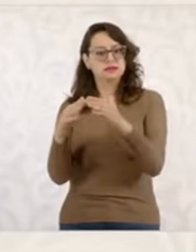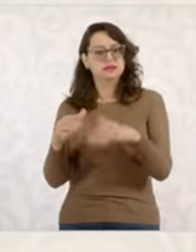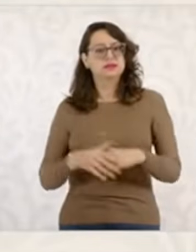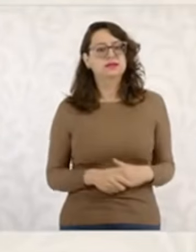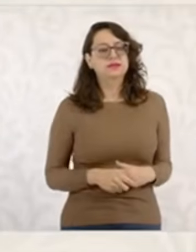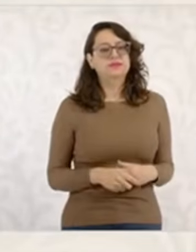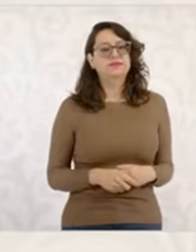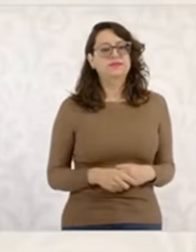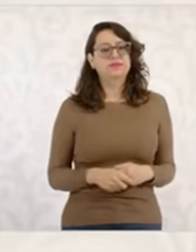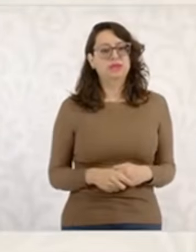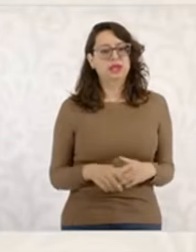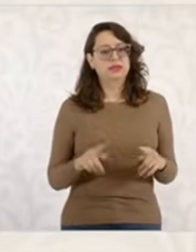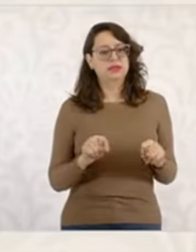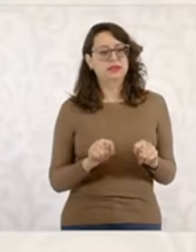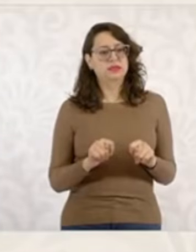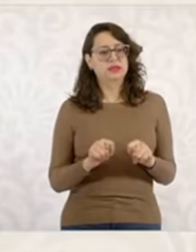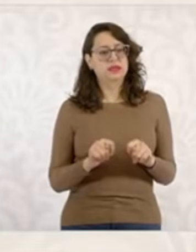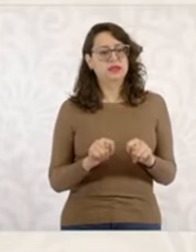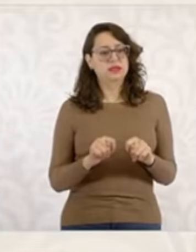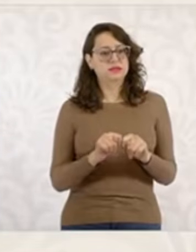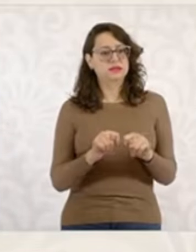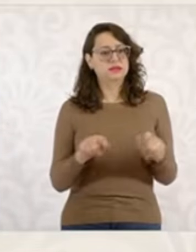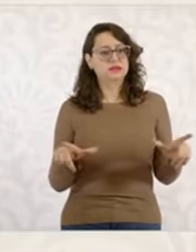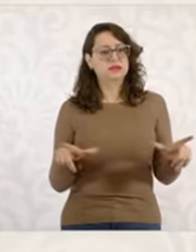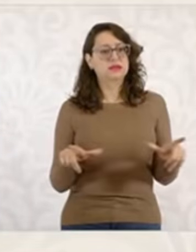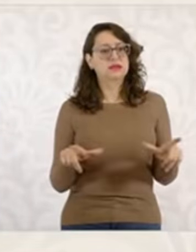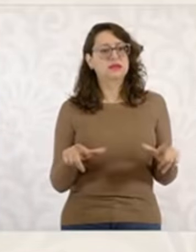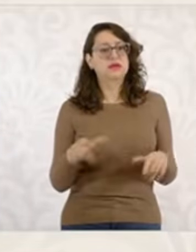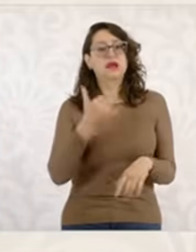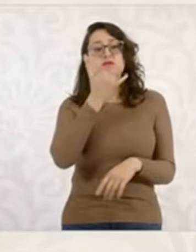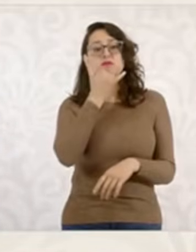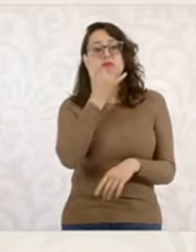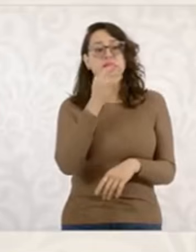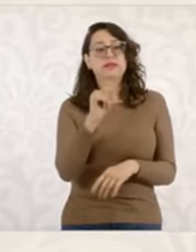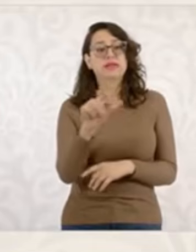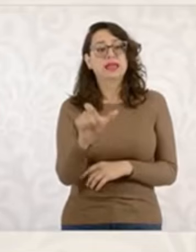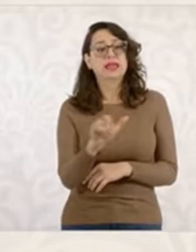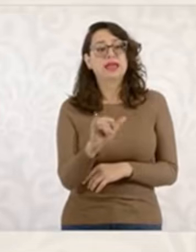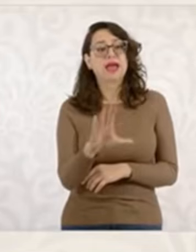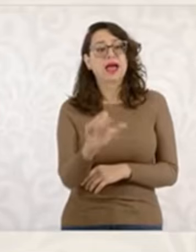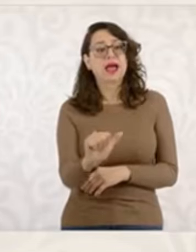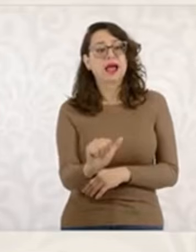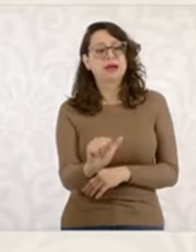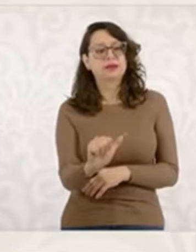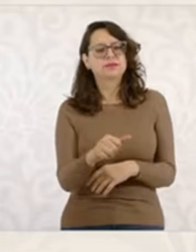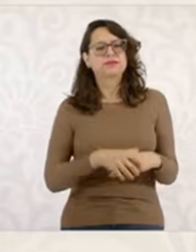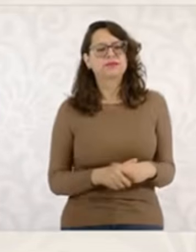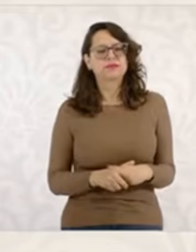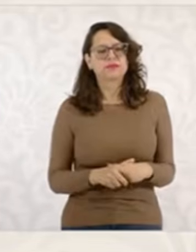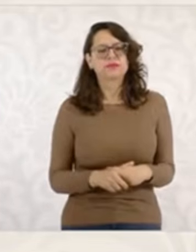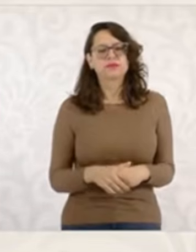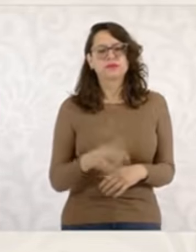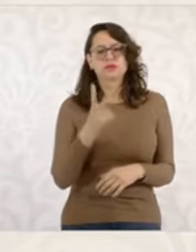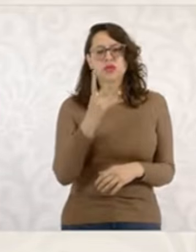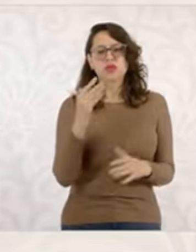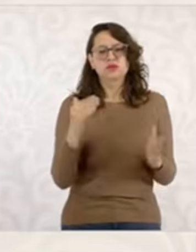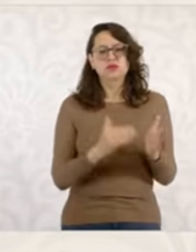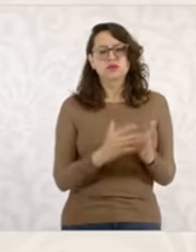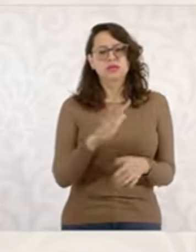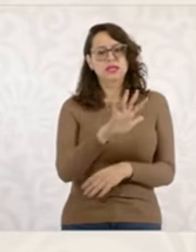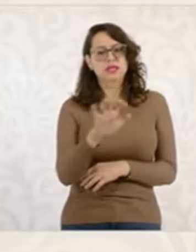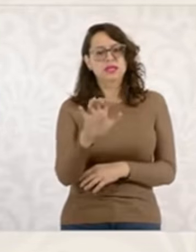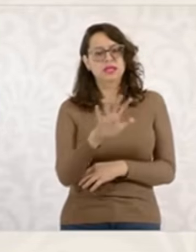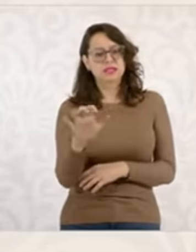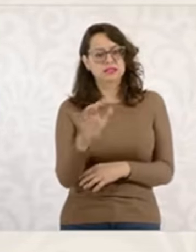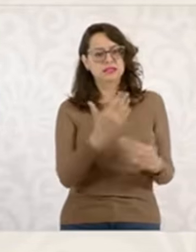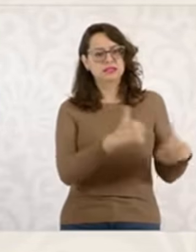Agustín, Tlaxiaca, estamos construyendo 2 unidades habitacionales. Esta es de 2,500 viviendas en un predio que se